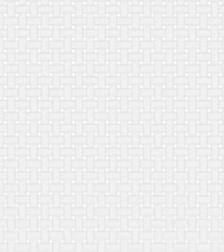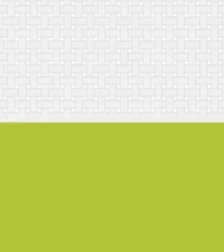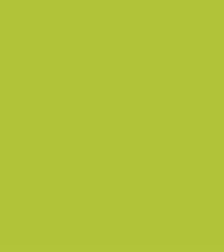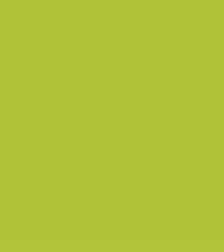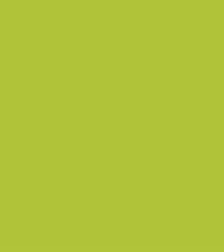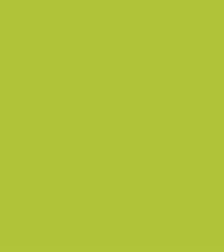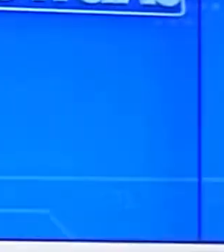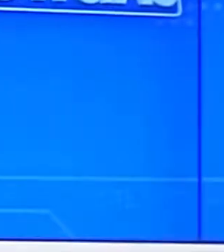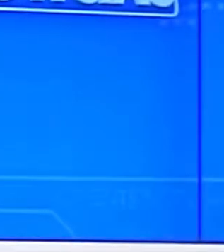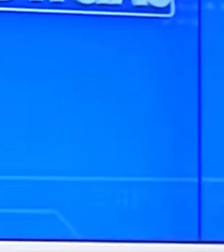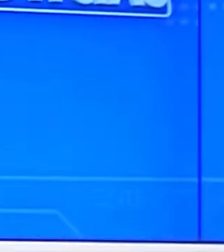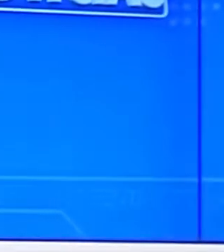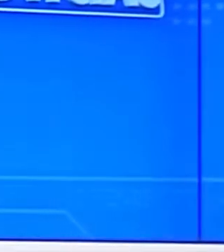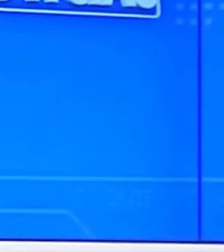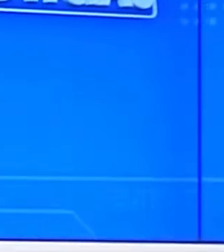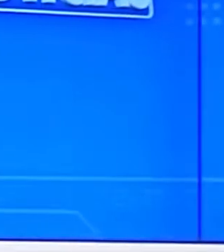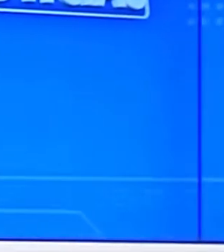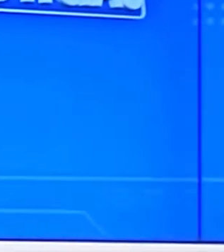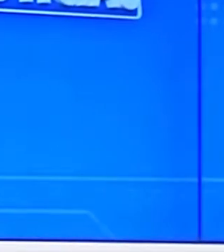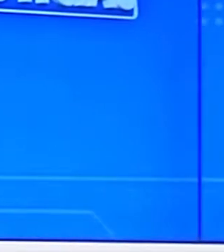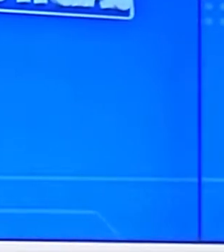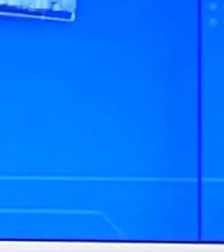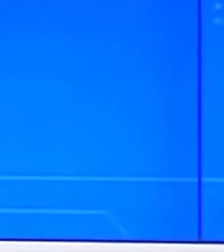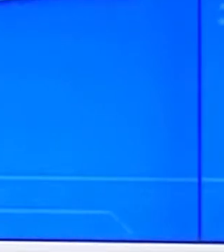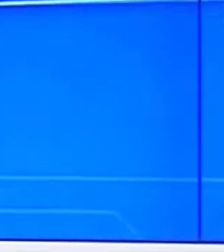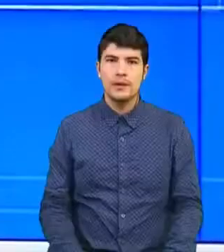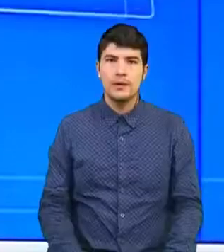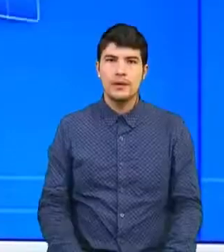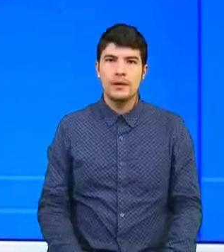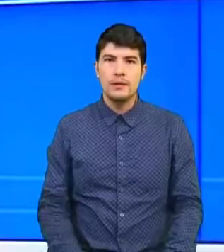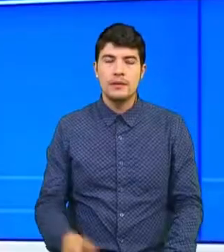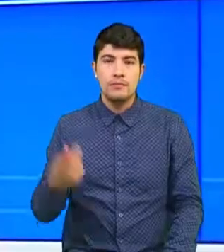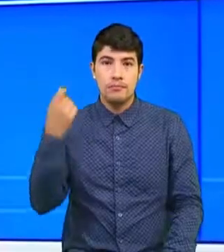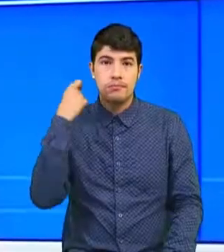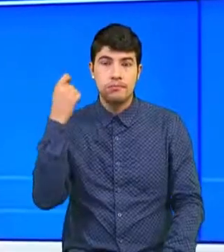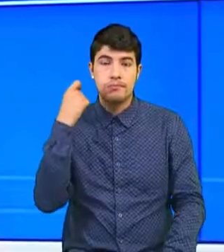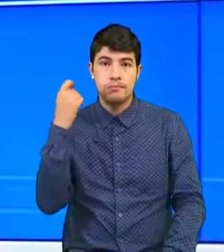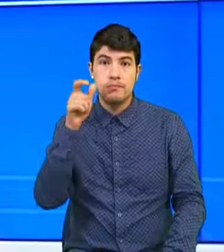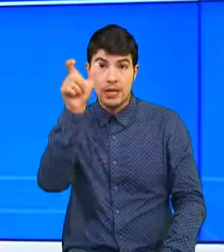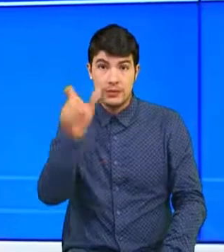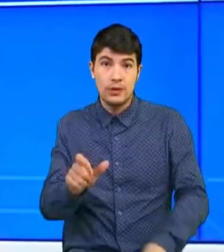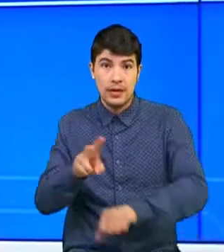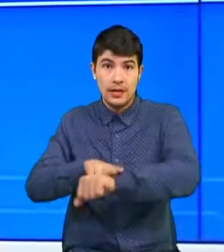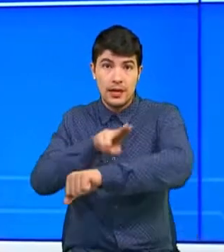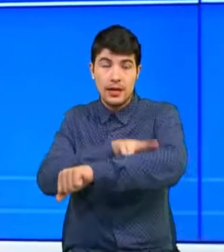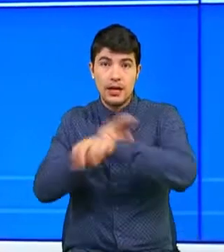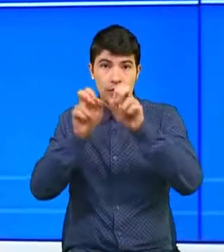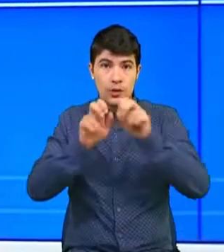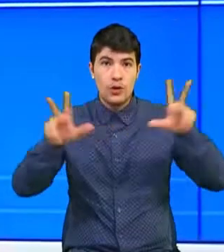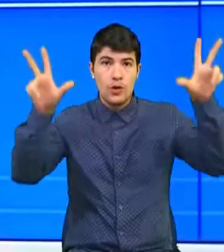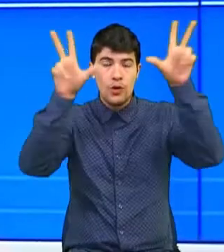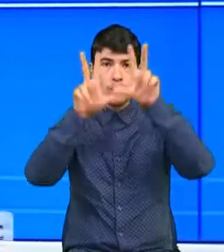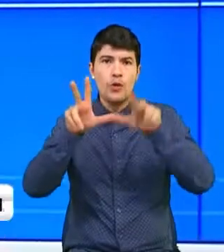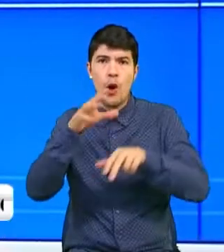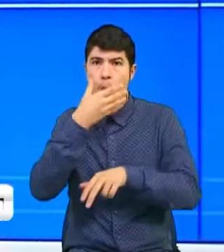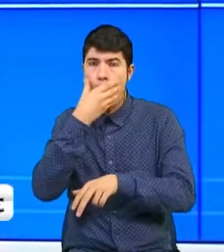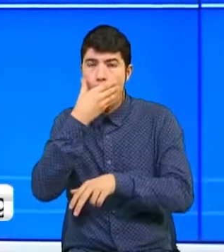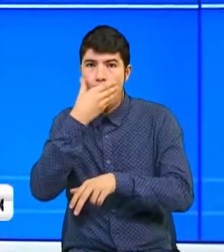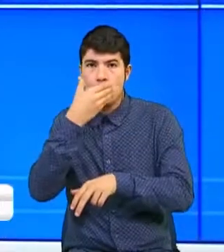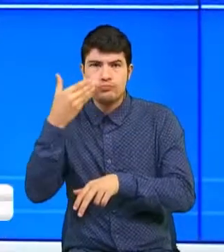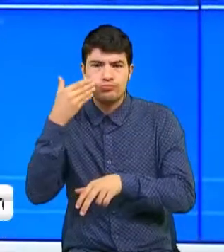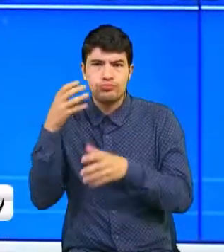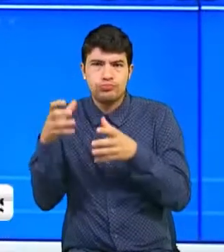canaltro.com. Y en las últimas horas, un delegado de la ONU, quien adelantaba labores de socialización en el Guaviare, fue secuestrado por un grupo